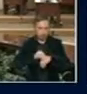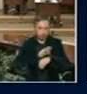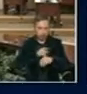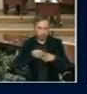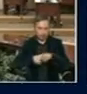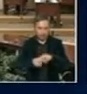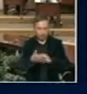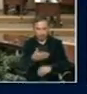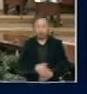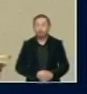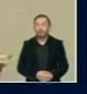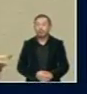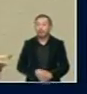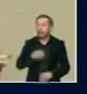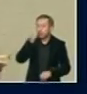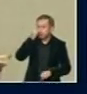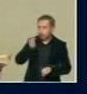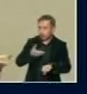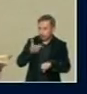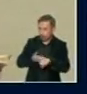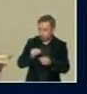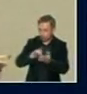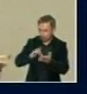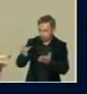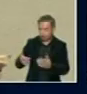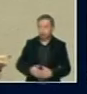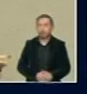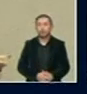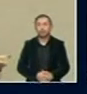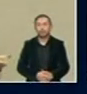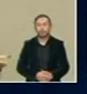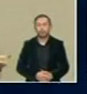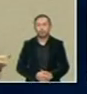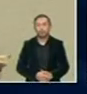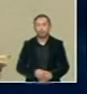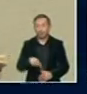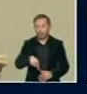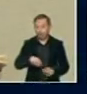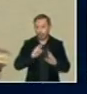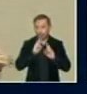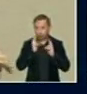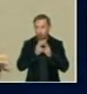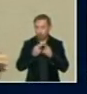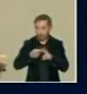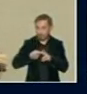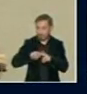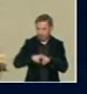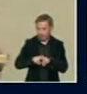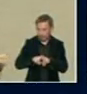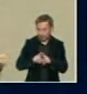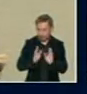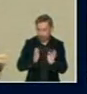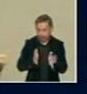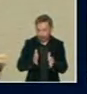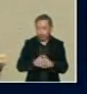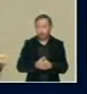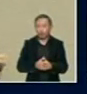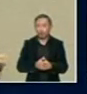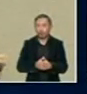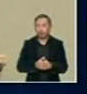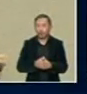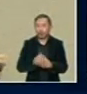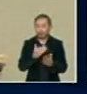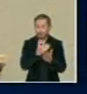los actores políticos que están generando un ambiente enrarecido, mi querido Jaime. Creo que para nosotros el